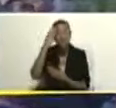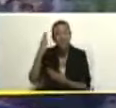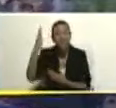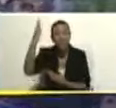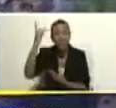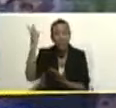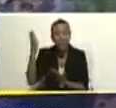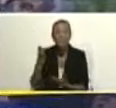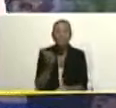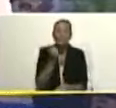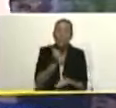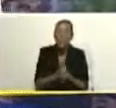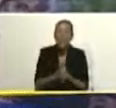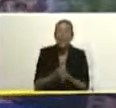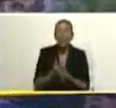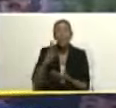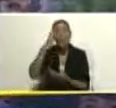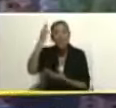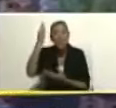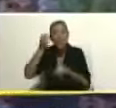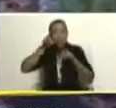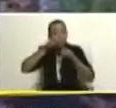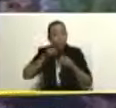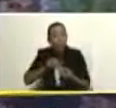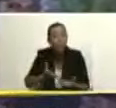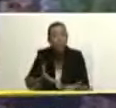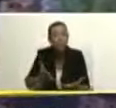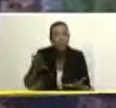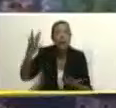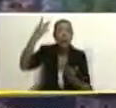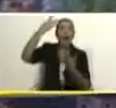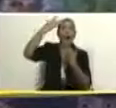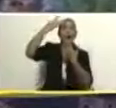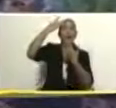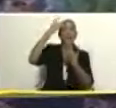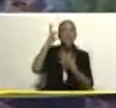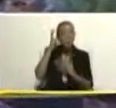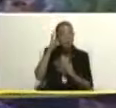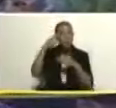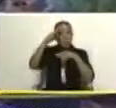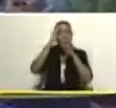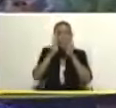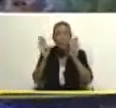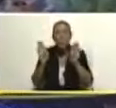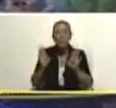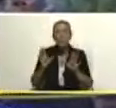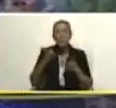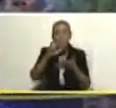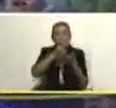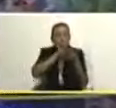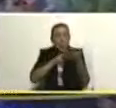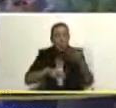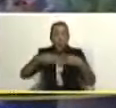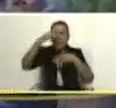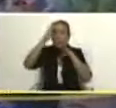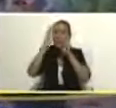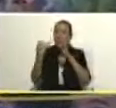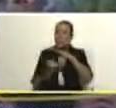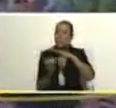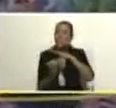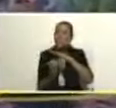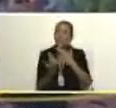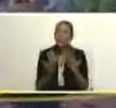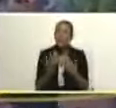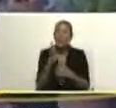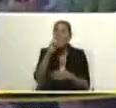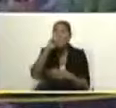porque amén. Dios fue el que dio la iniciativa que todos ustedes nos escucharan, leyeran nuestras cartas, prestaran atención a esta institución que